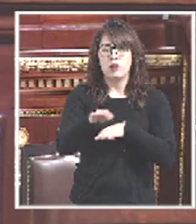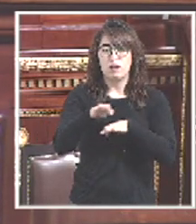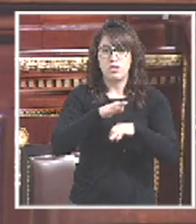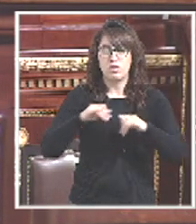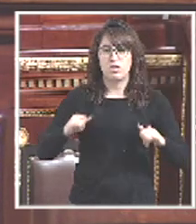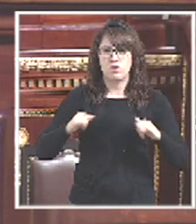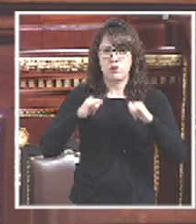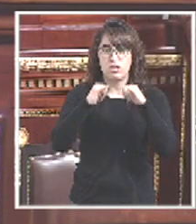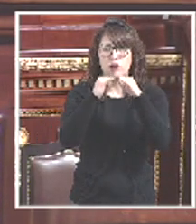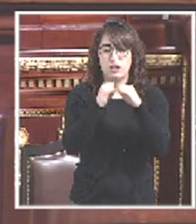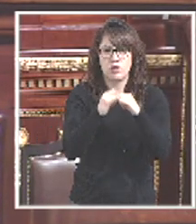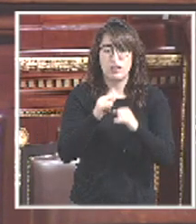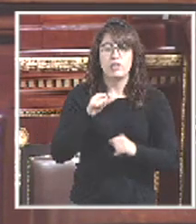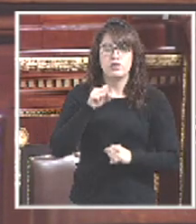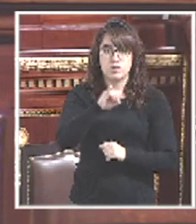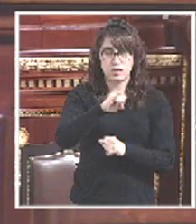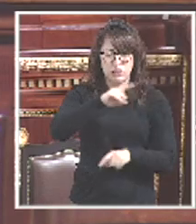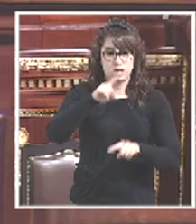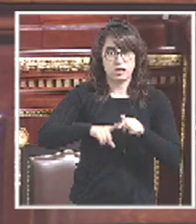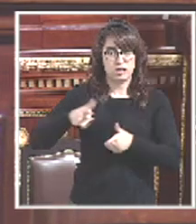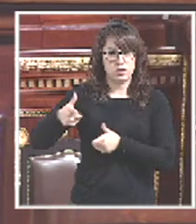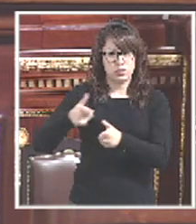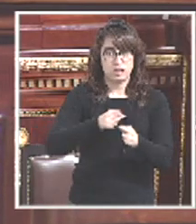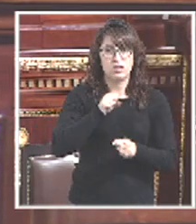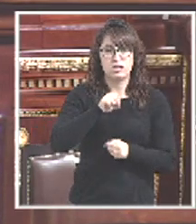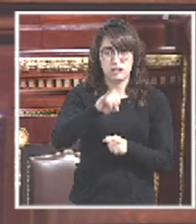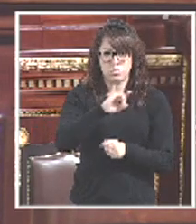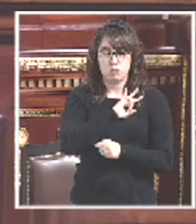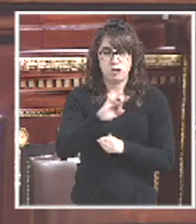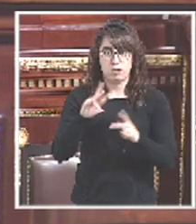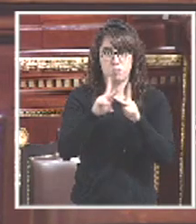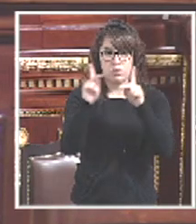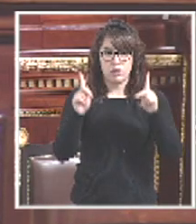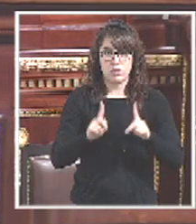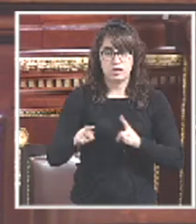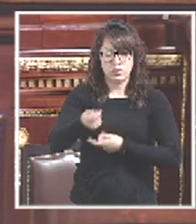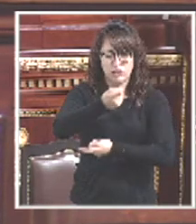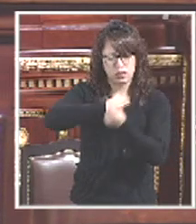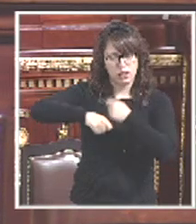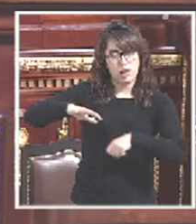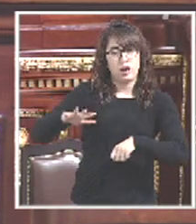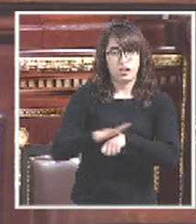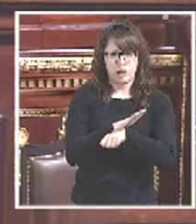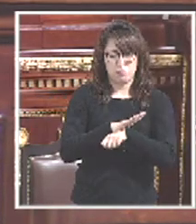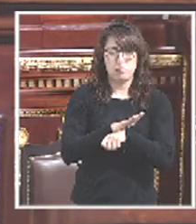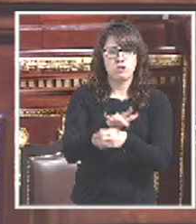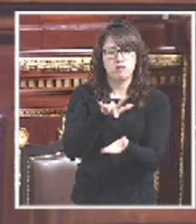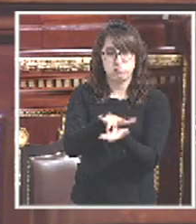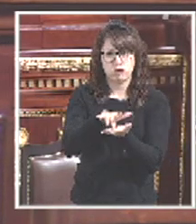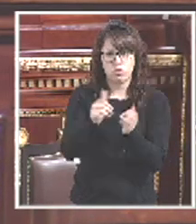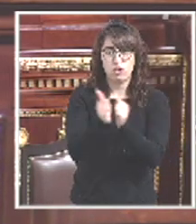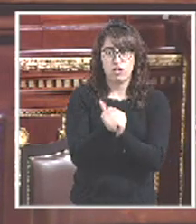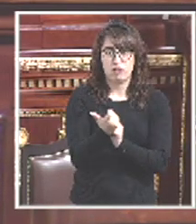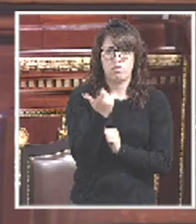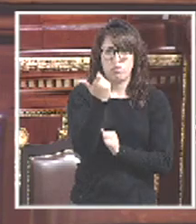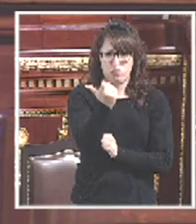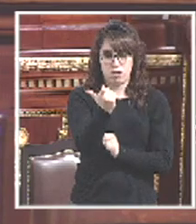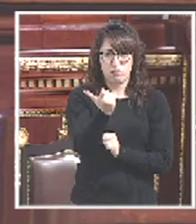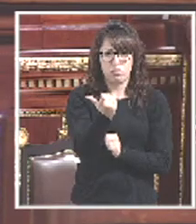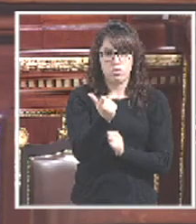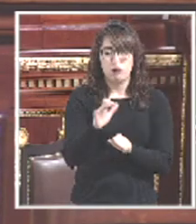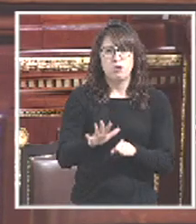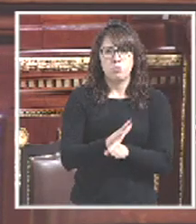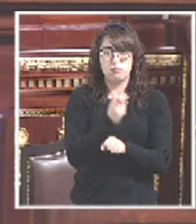al Desarme, Sí a la Paz, la cual consiste en el canje de armas por apoyos económicos. De esta manera, se